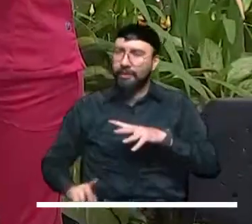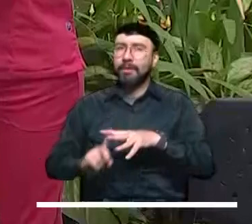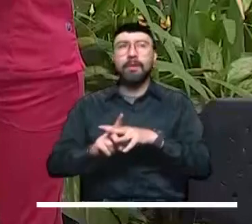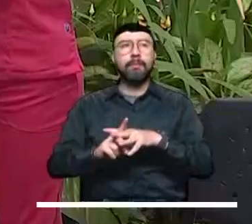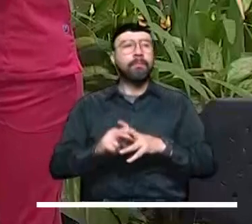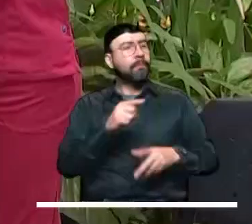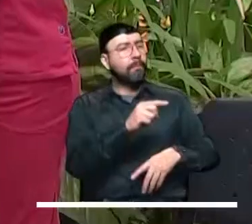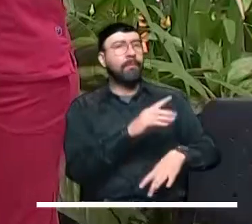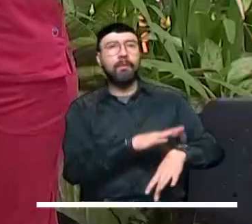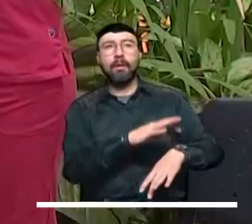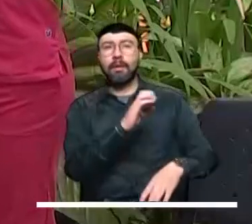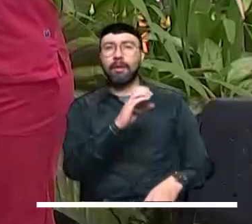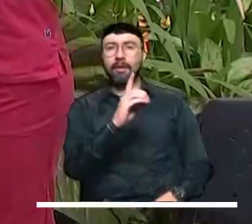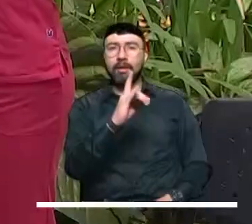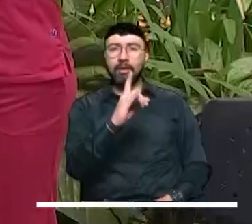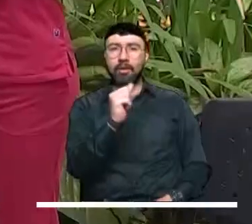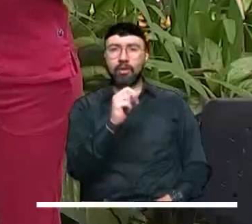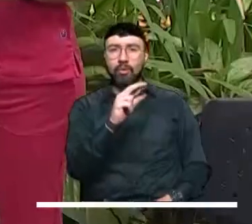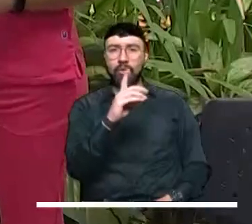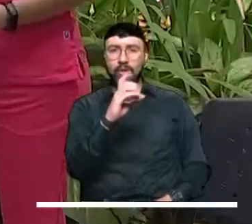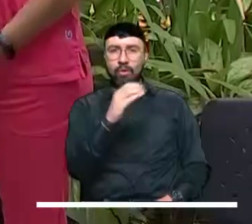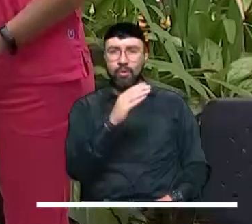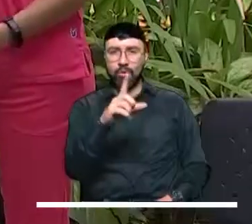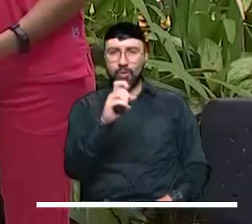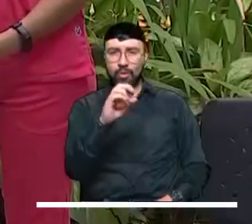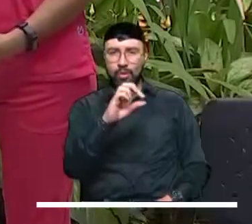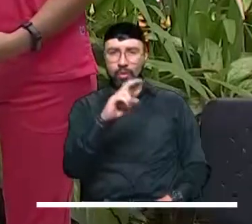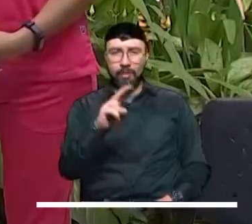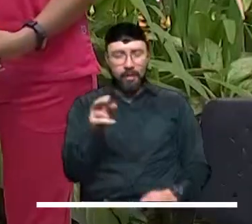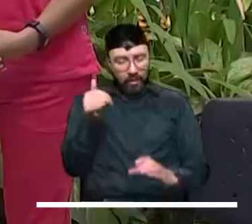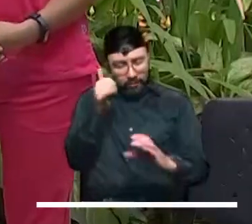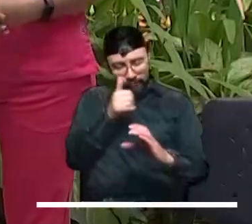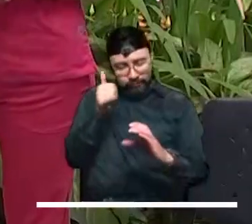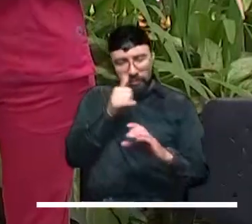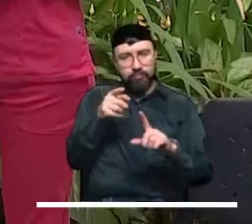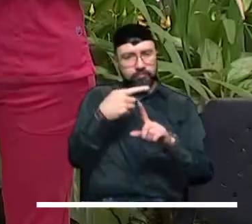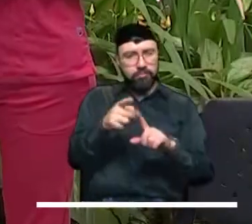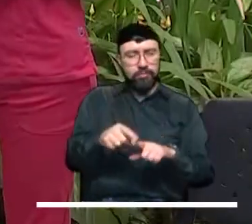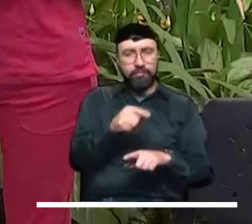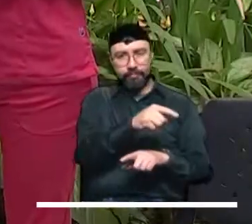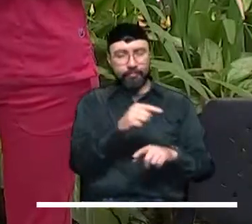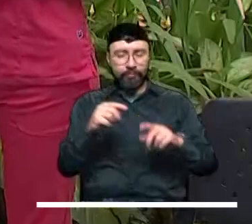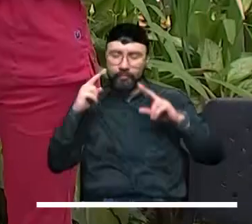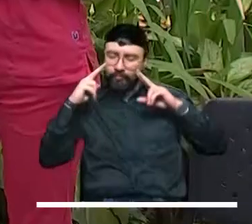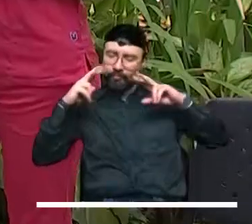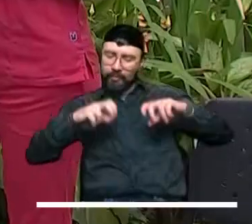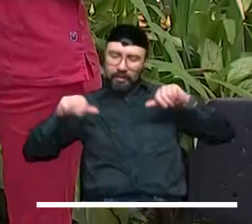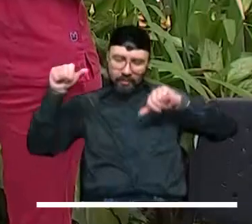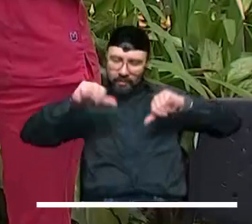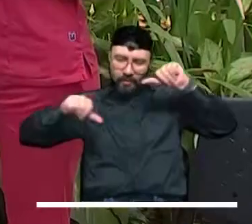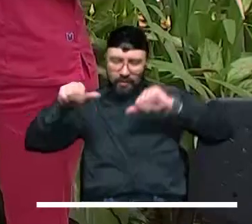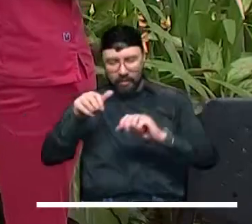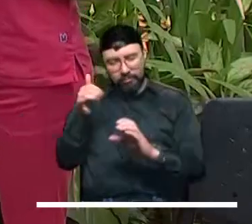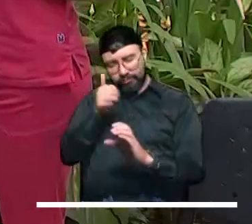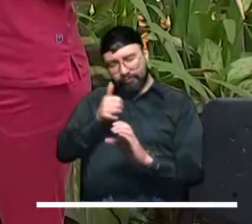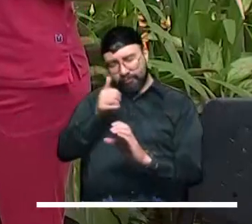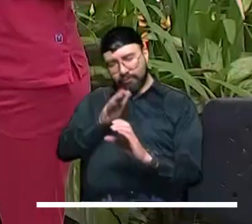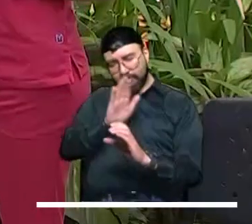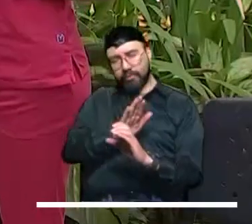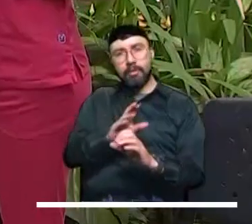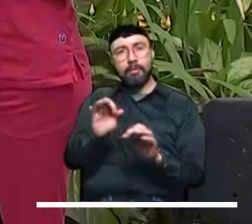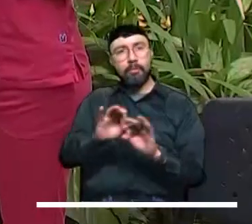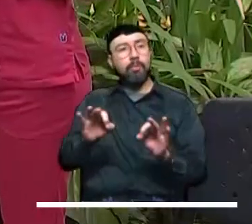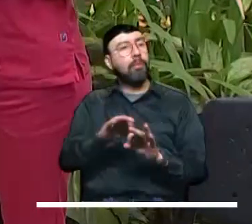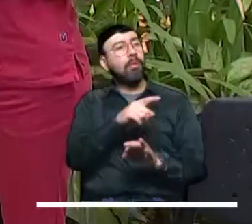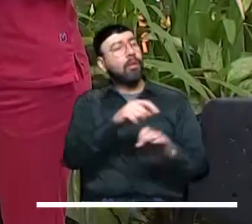doctor Eduardo López, él es bacteriólogo, nos maneja toda la parte de diagnósticos de laboratorio, y quiero que hablemos un poco de la importancia de